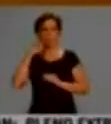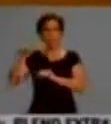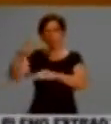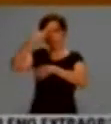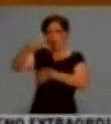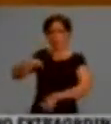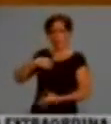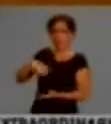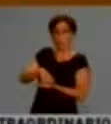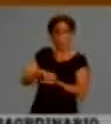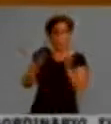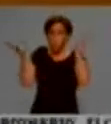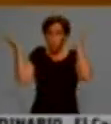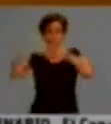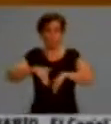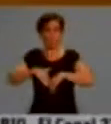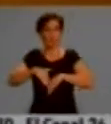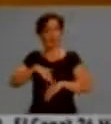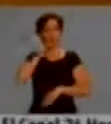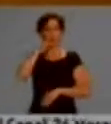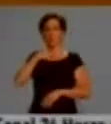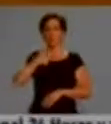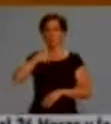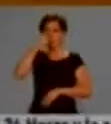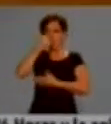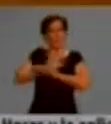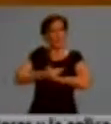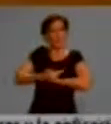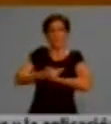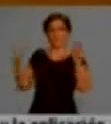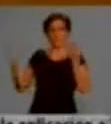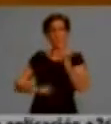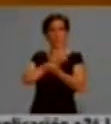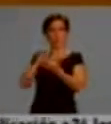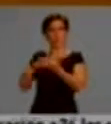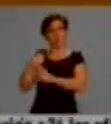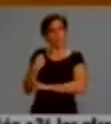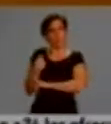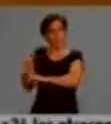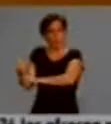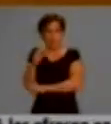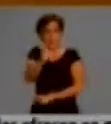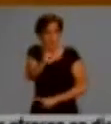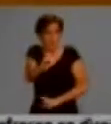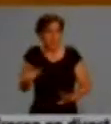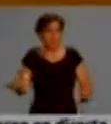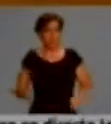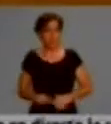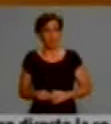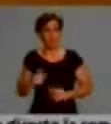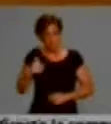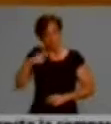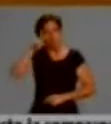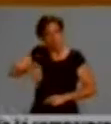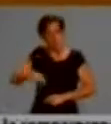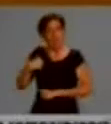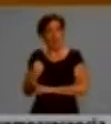inocencia, así es que me fié de él y le apoyé. ¿Sí? Le